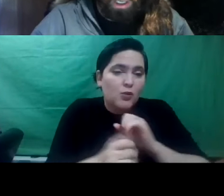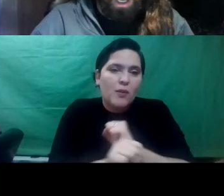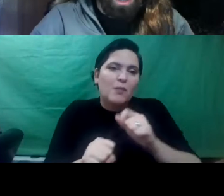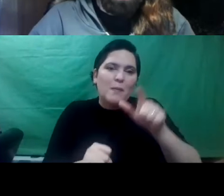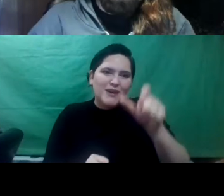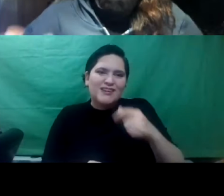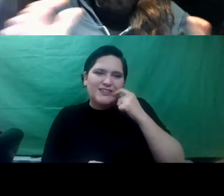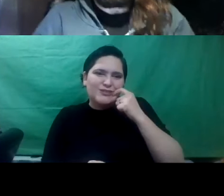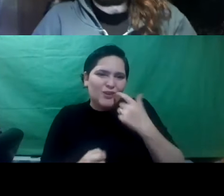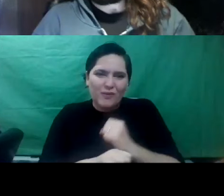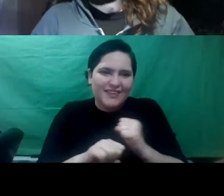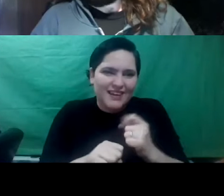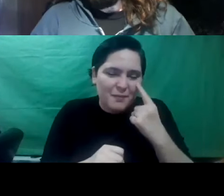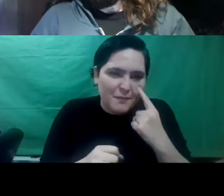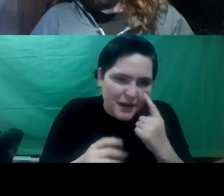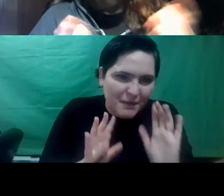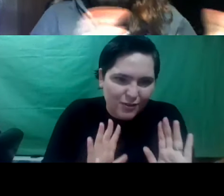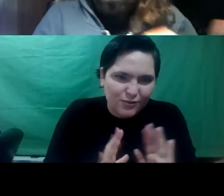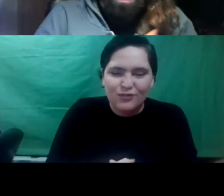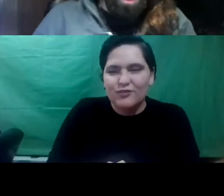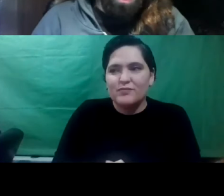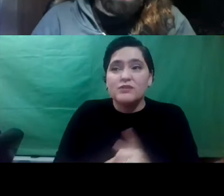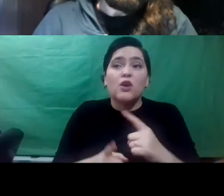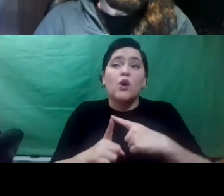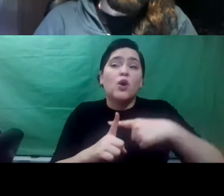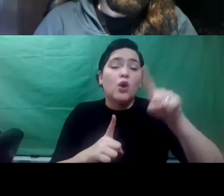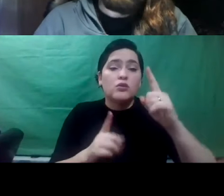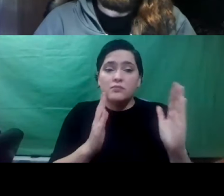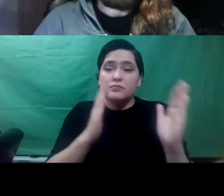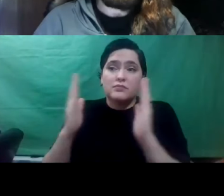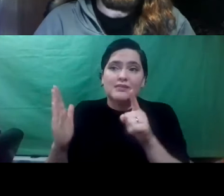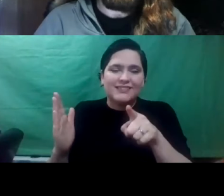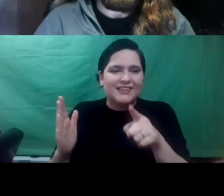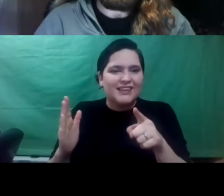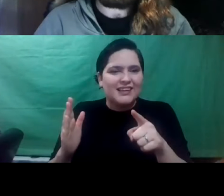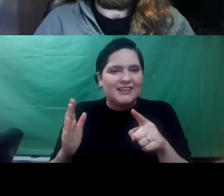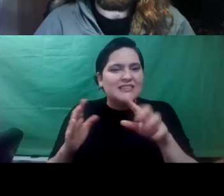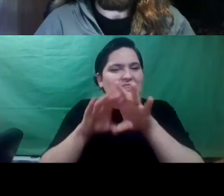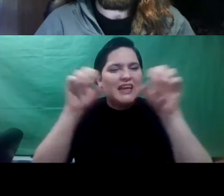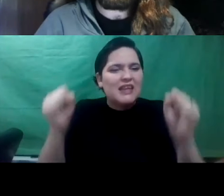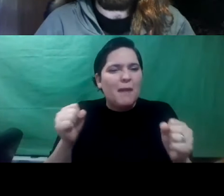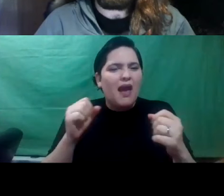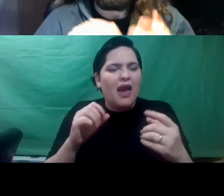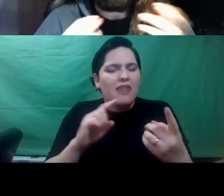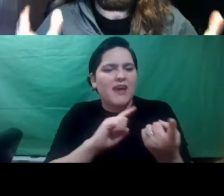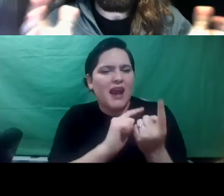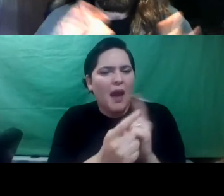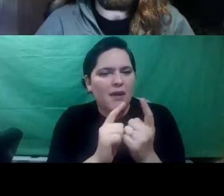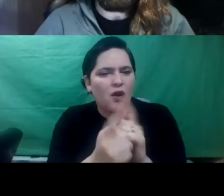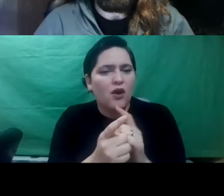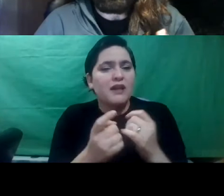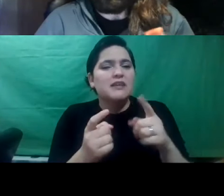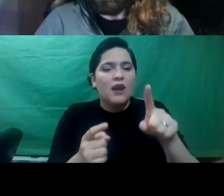humanos. Otra parte del framework, ya pasamos un poco sistemas dinámicos a grandes rasgos, es la teoría de la información. Y la teoría